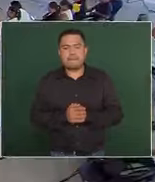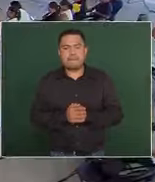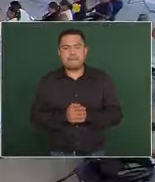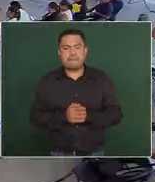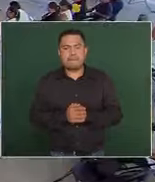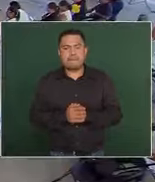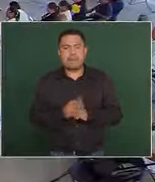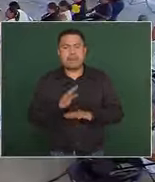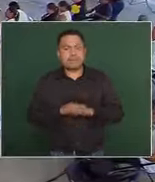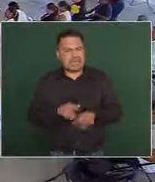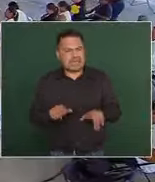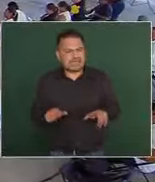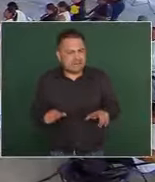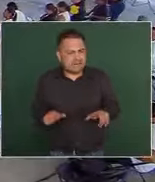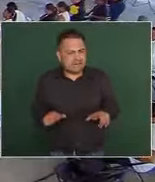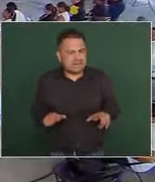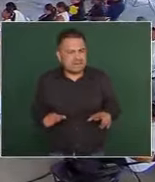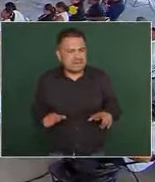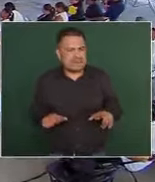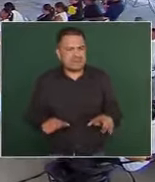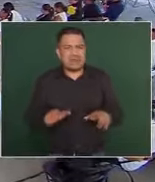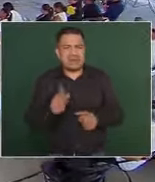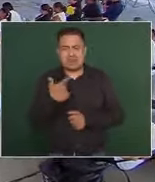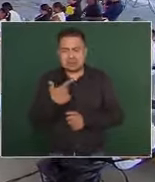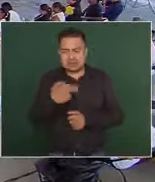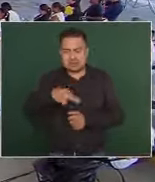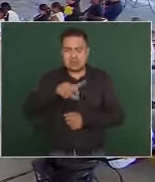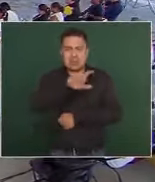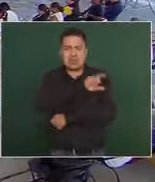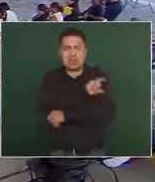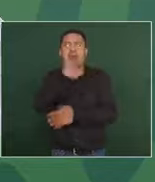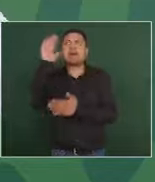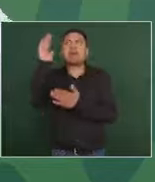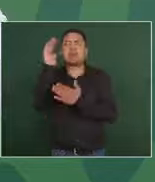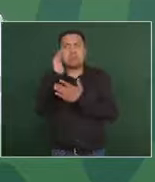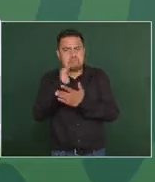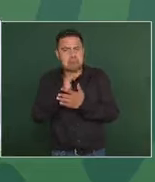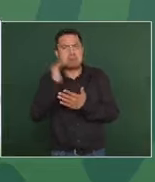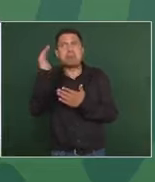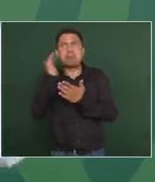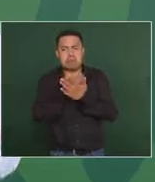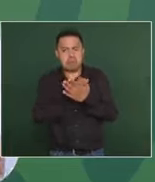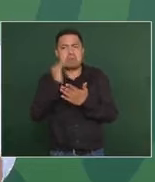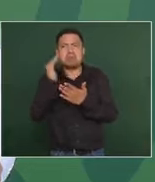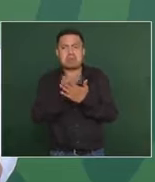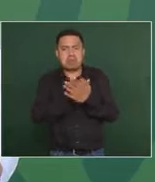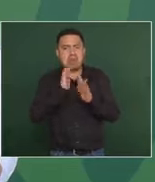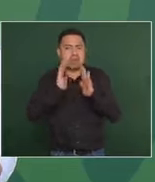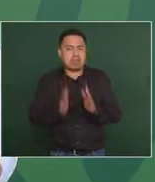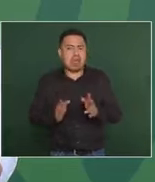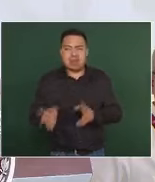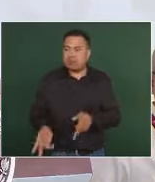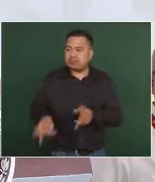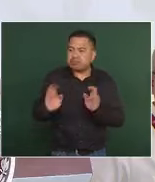se reforzó con la Guardia Nacional y bajaron los robos